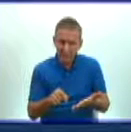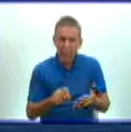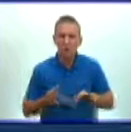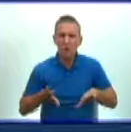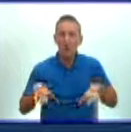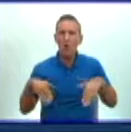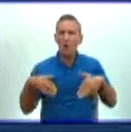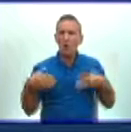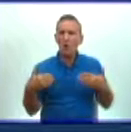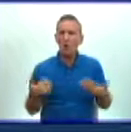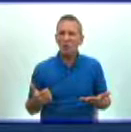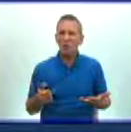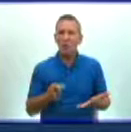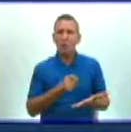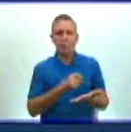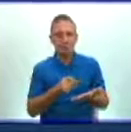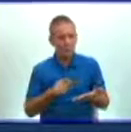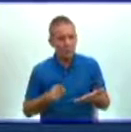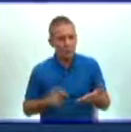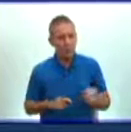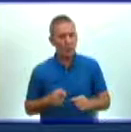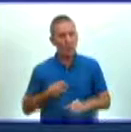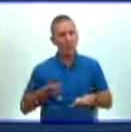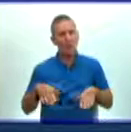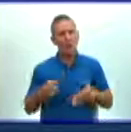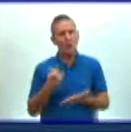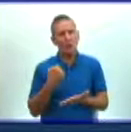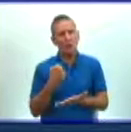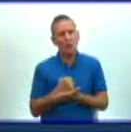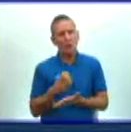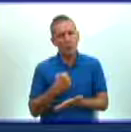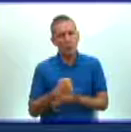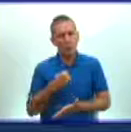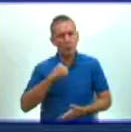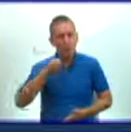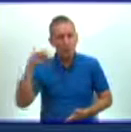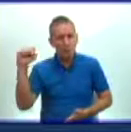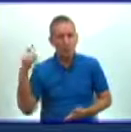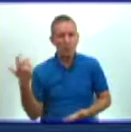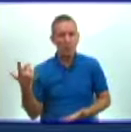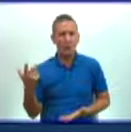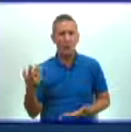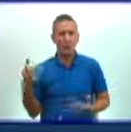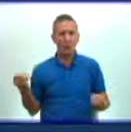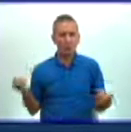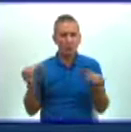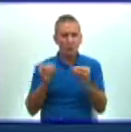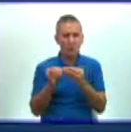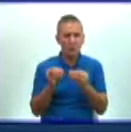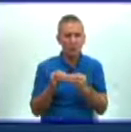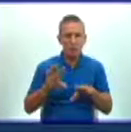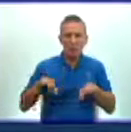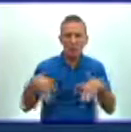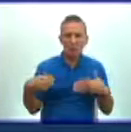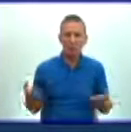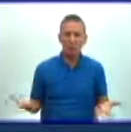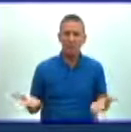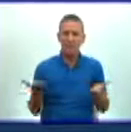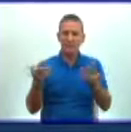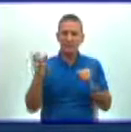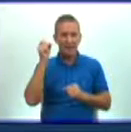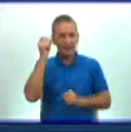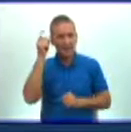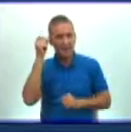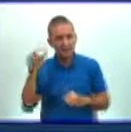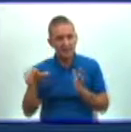a escribir? ¿Cómo logro coherencia? ¿Cómo desarrollo mi idea central,